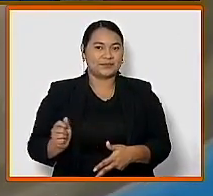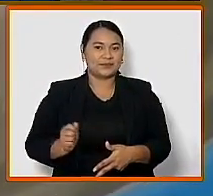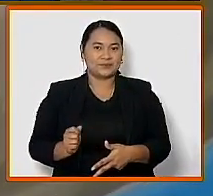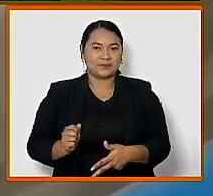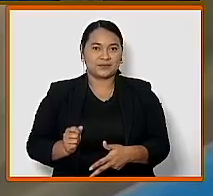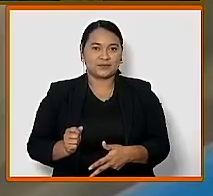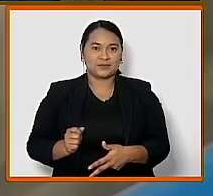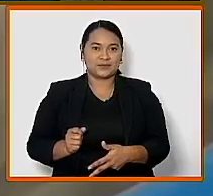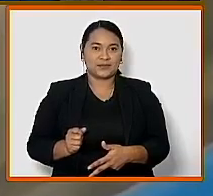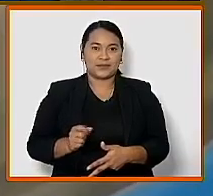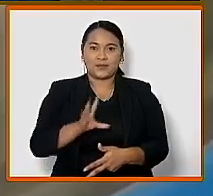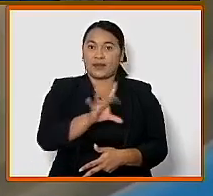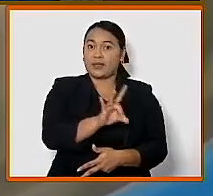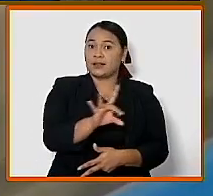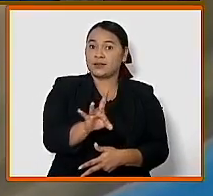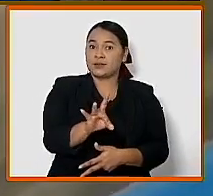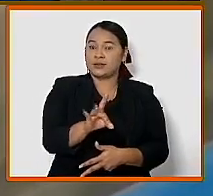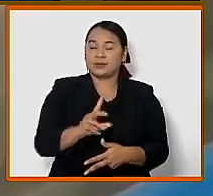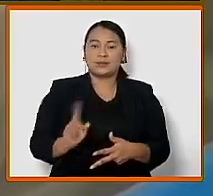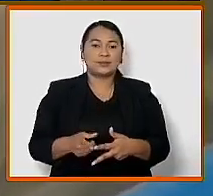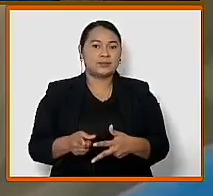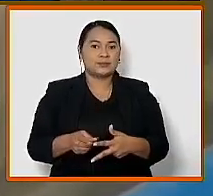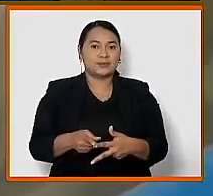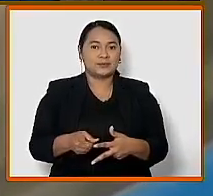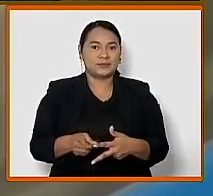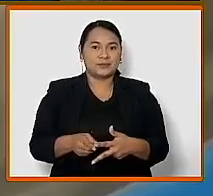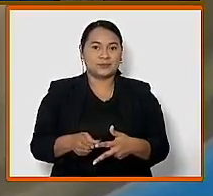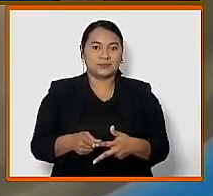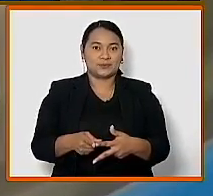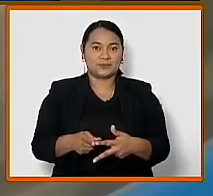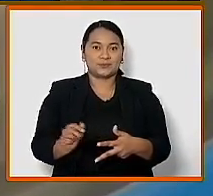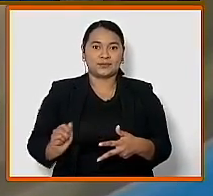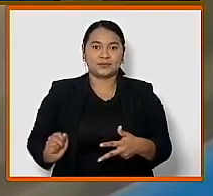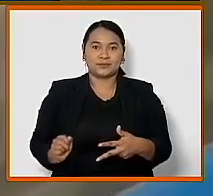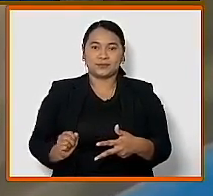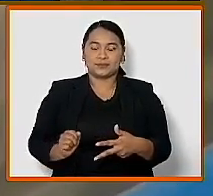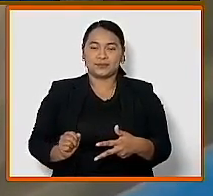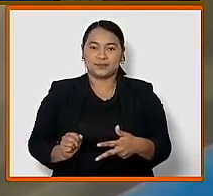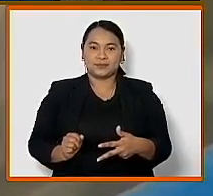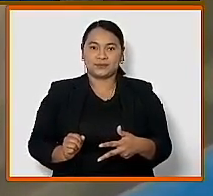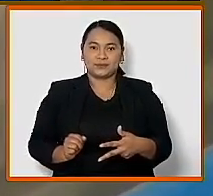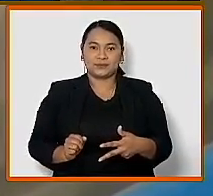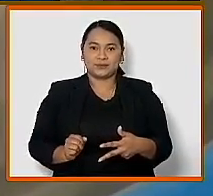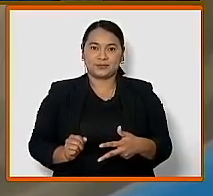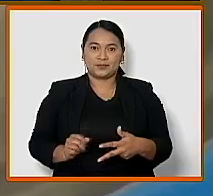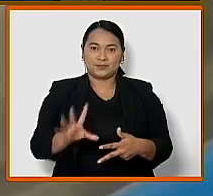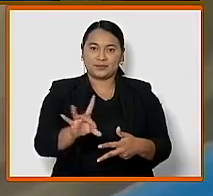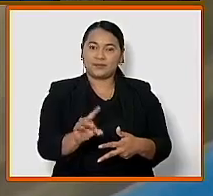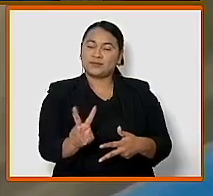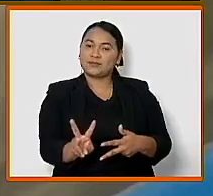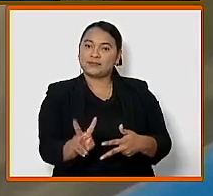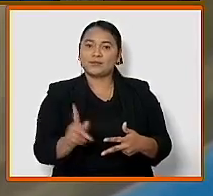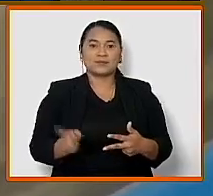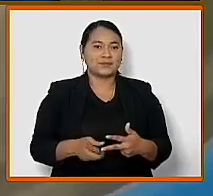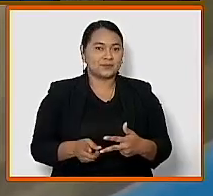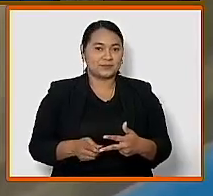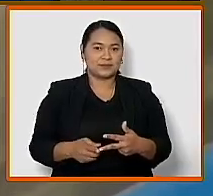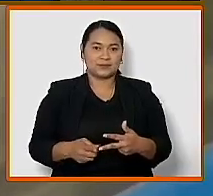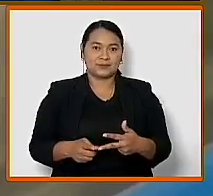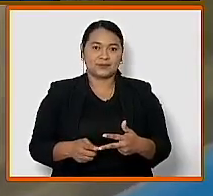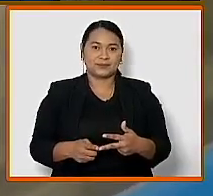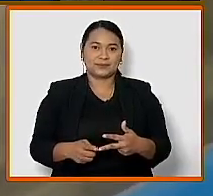Este es el 88, segundo número seleccionado. Este es el 82, tercer y decisivo